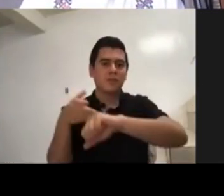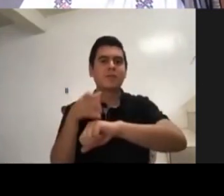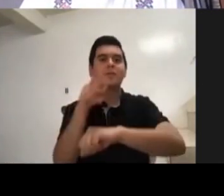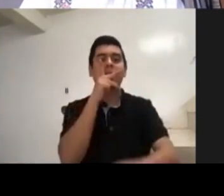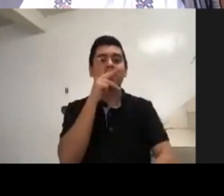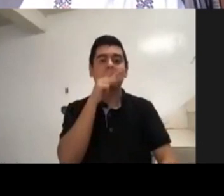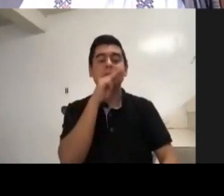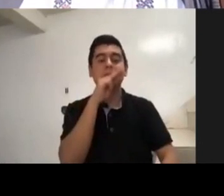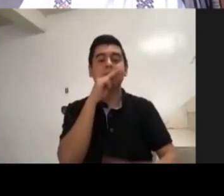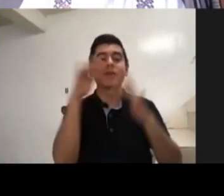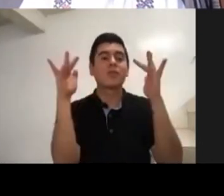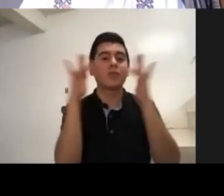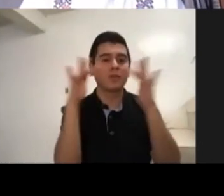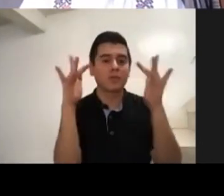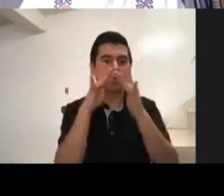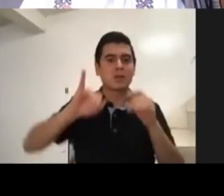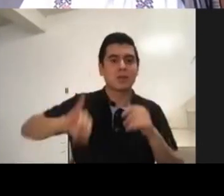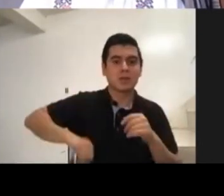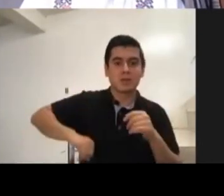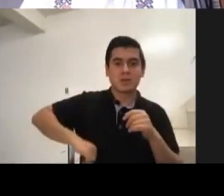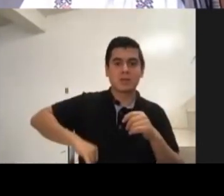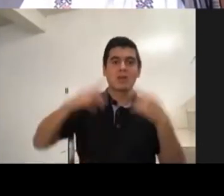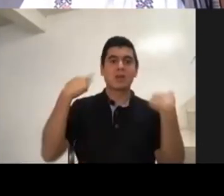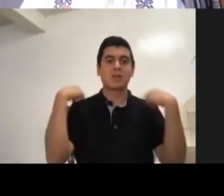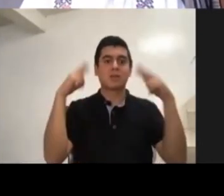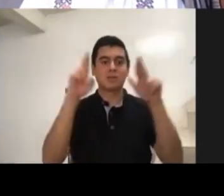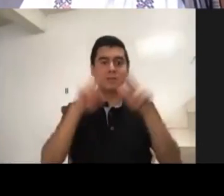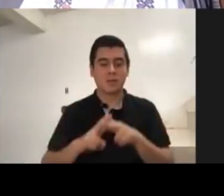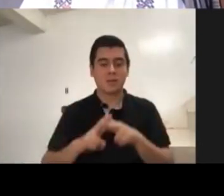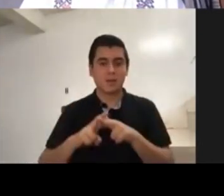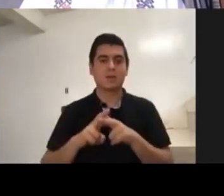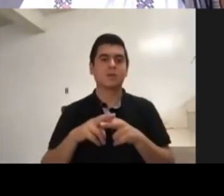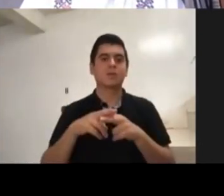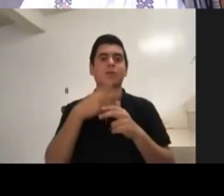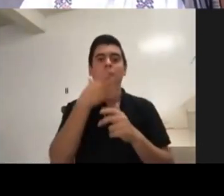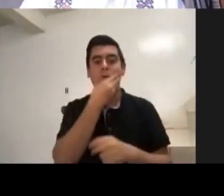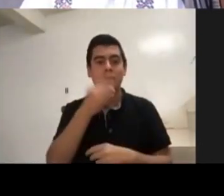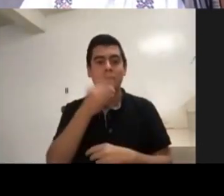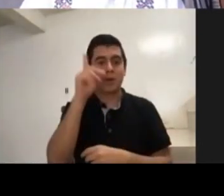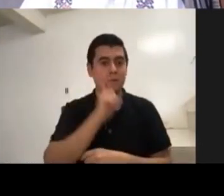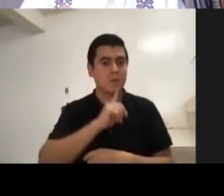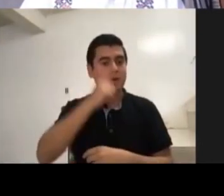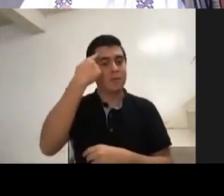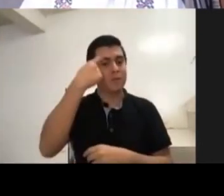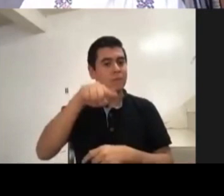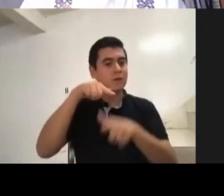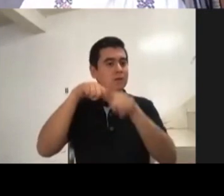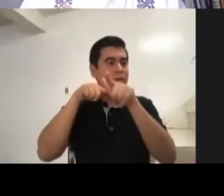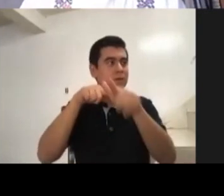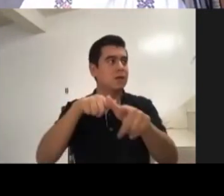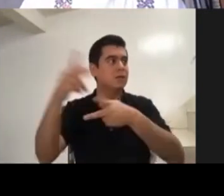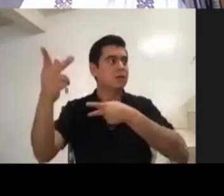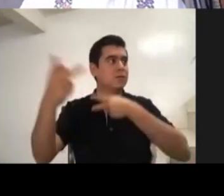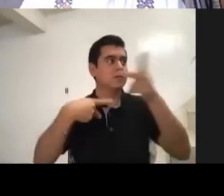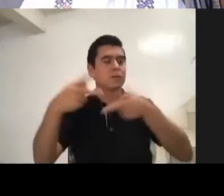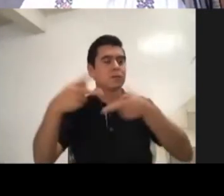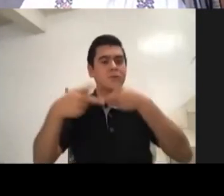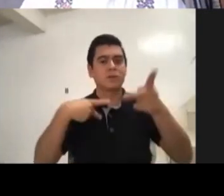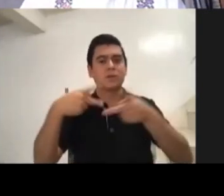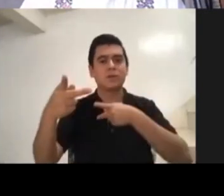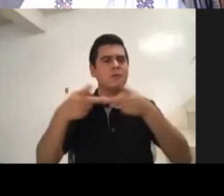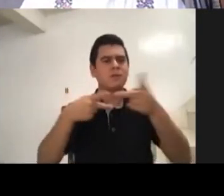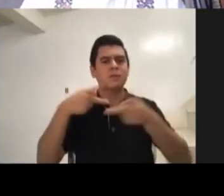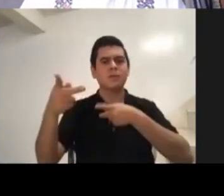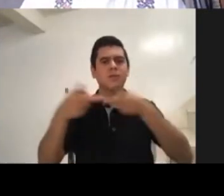Aprovechamos el interés de los colegas, profesores y profesoras para prepararse porque no se sienten con todas